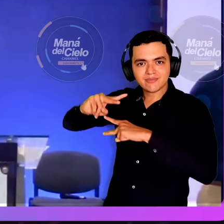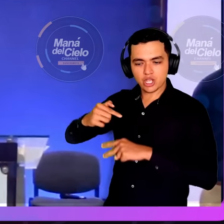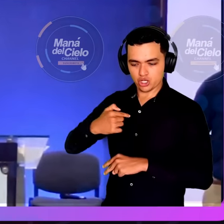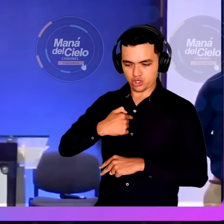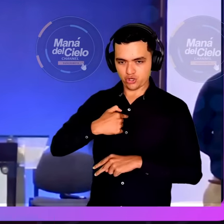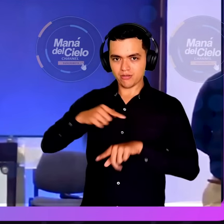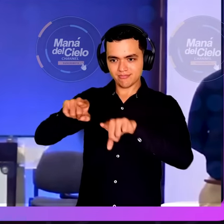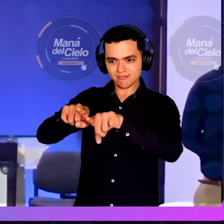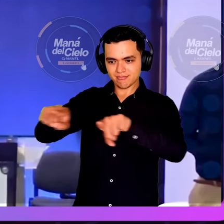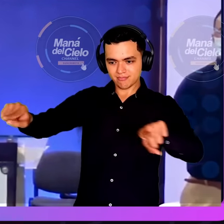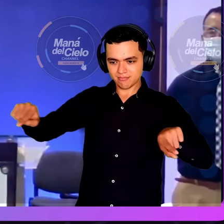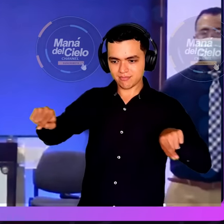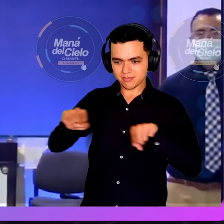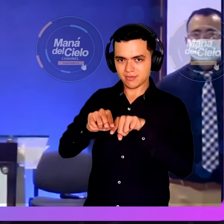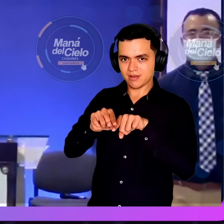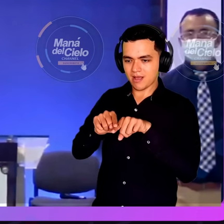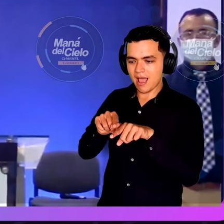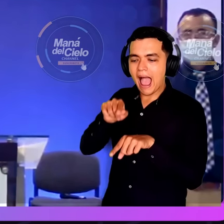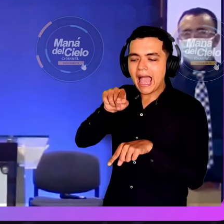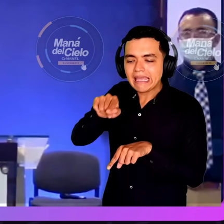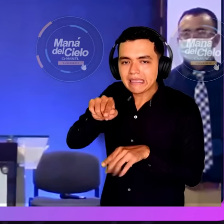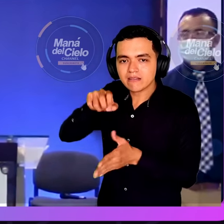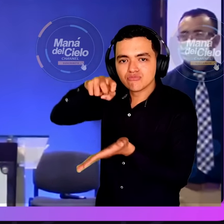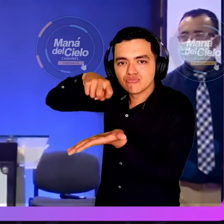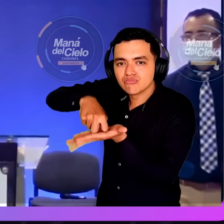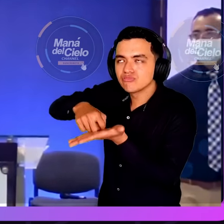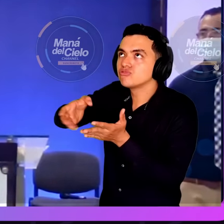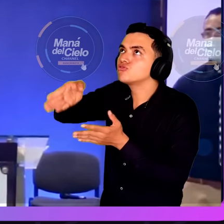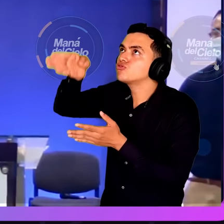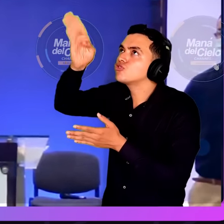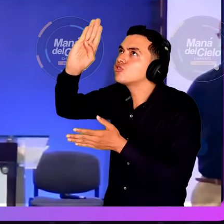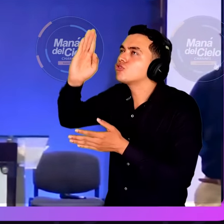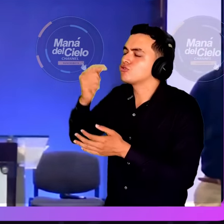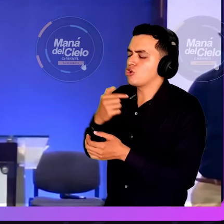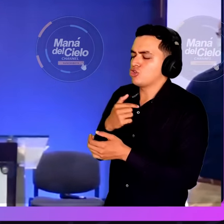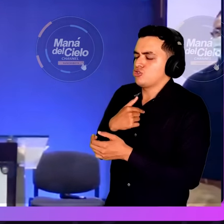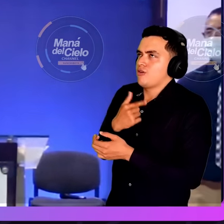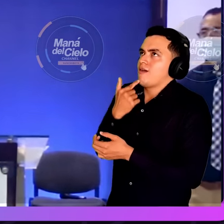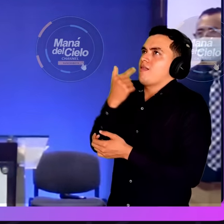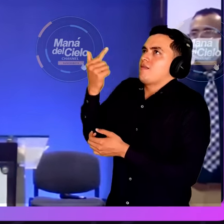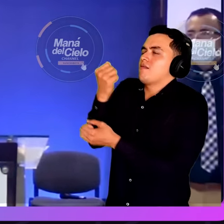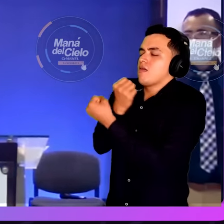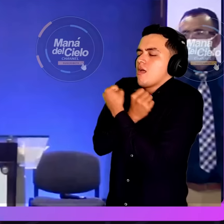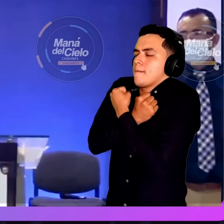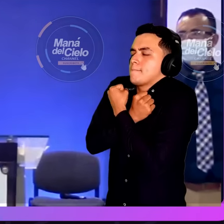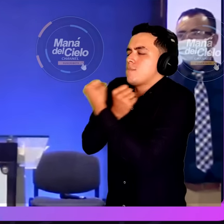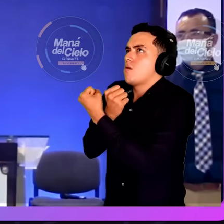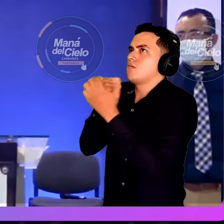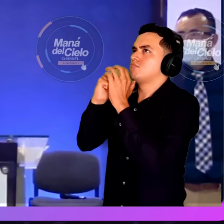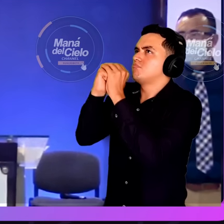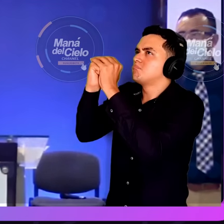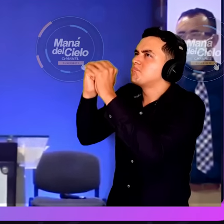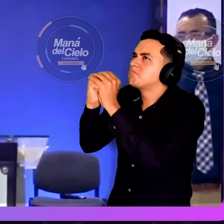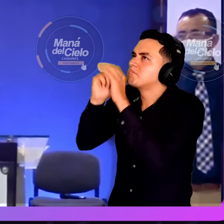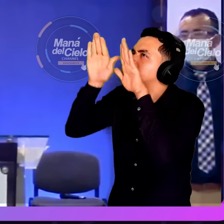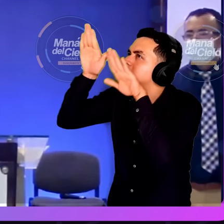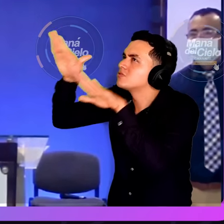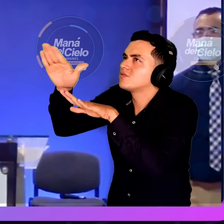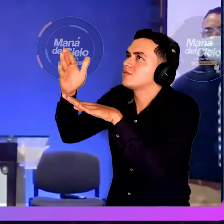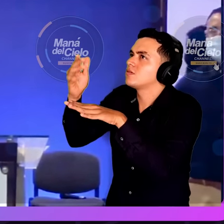en su momento íntimo, que la intimidad es una de las cosas que fortalece la relación también, entonces cuando están en ese lugar íntimo, solo le pertenece a ellos